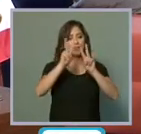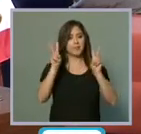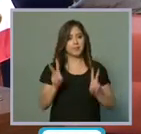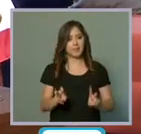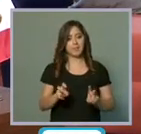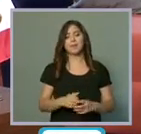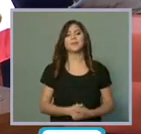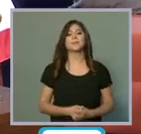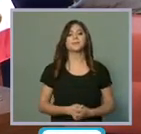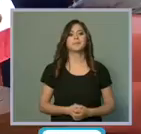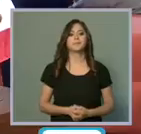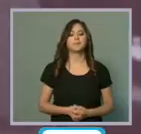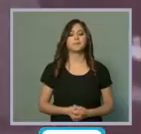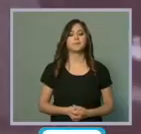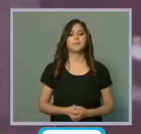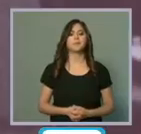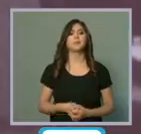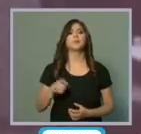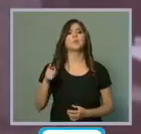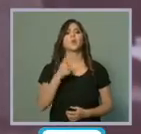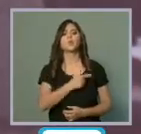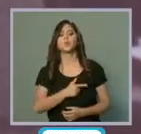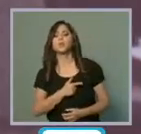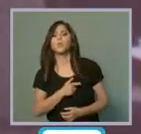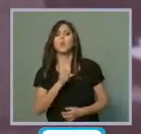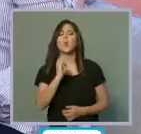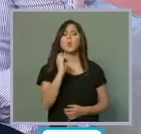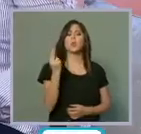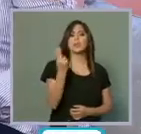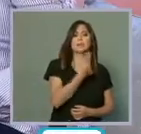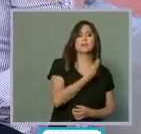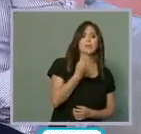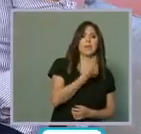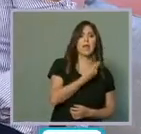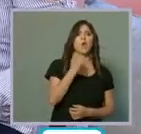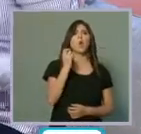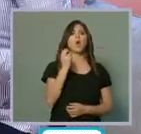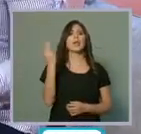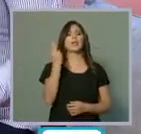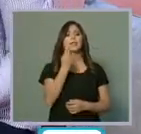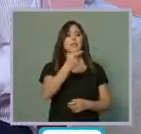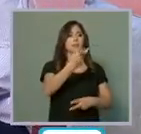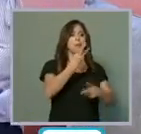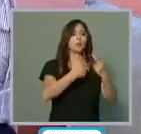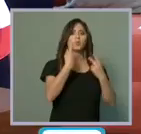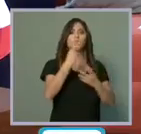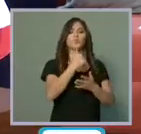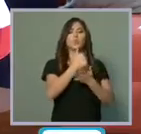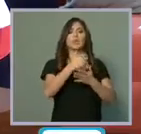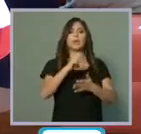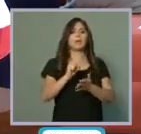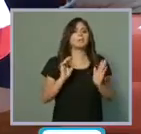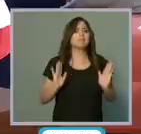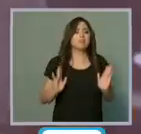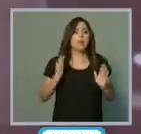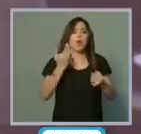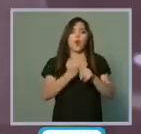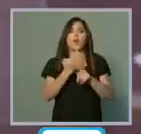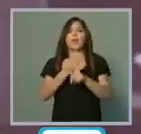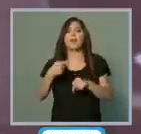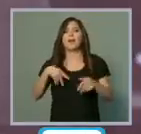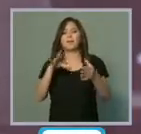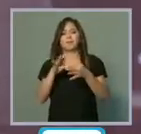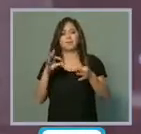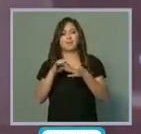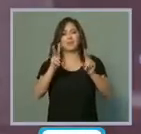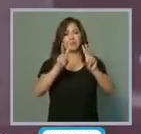ahí, un gusto, o es una necesidad, o ya te nos hiciste aquí dependientes de tus ciudades. La verdad es que ahorita lo estamos tomando un poquillo a broma, pero